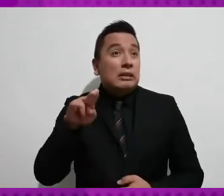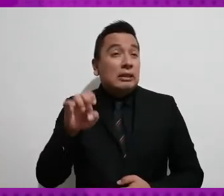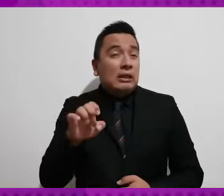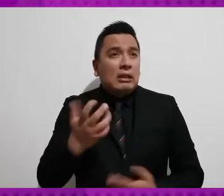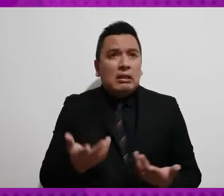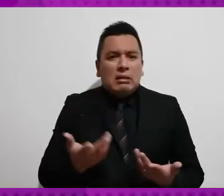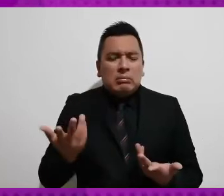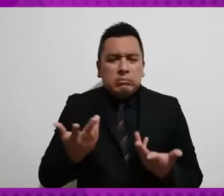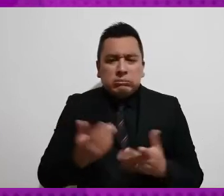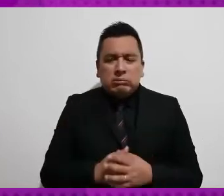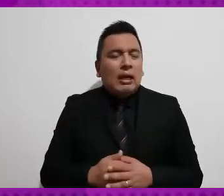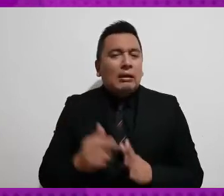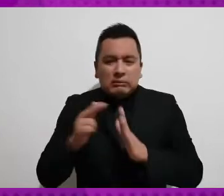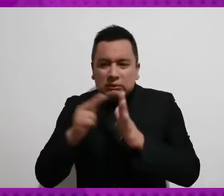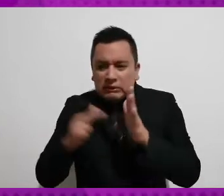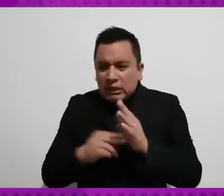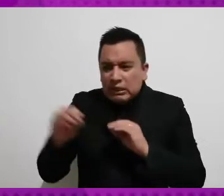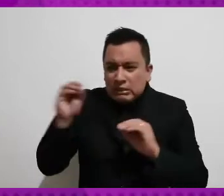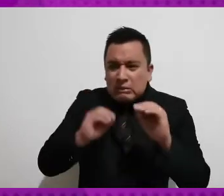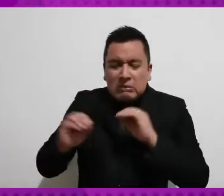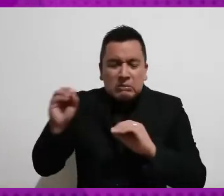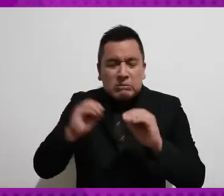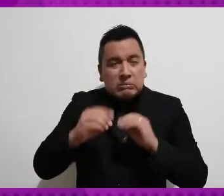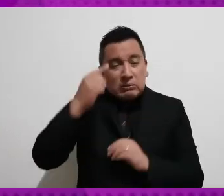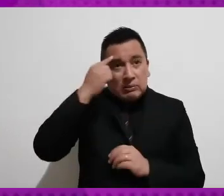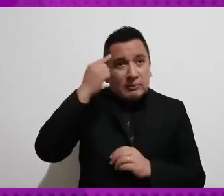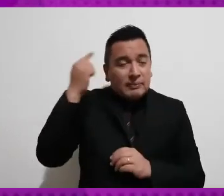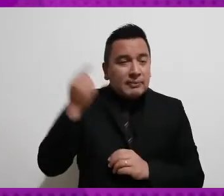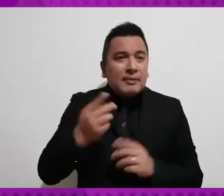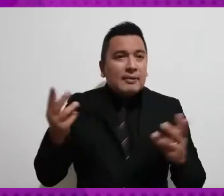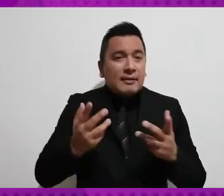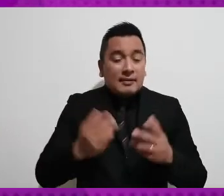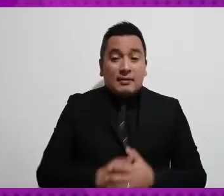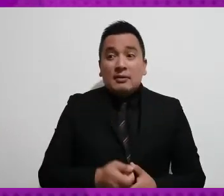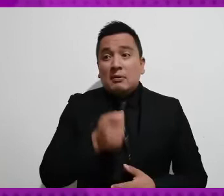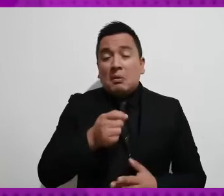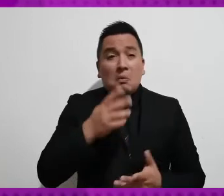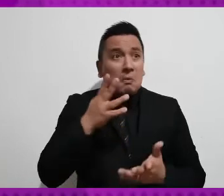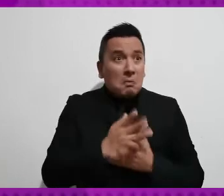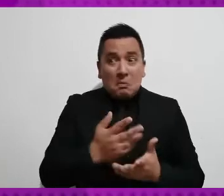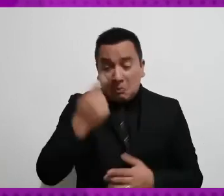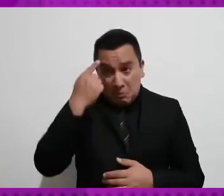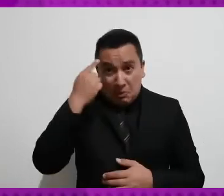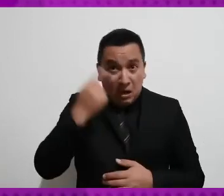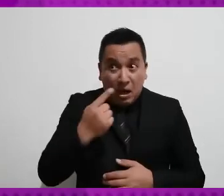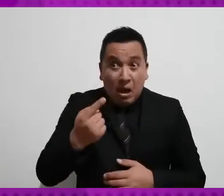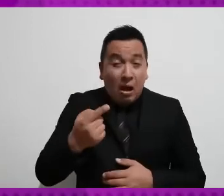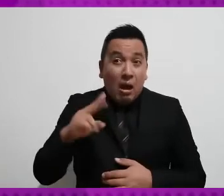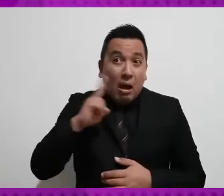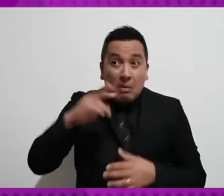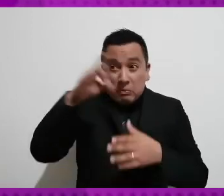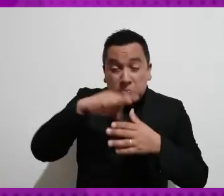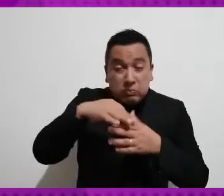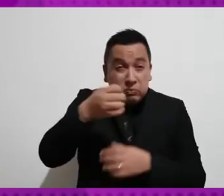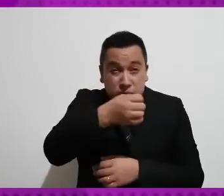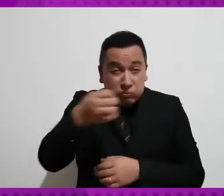ha diseñado protocolos específicos de actuación que son de observancia general, no solamente durante la organización de los